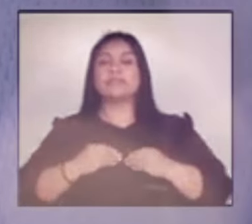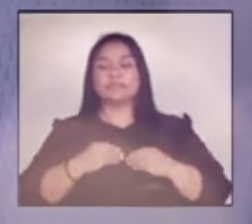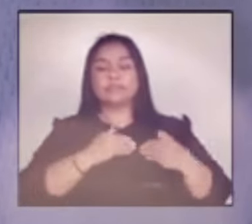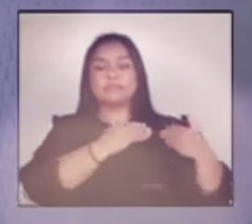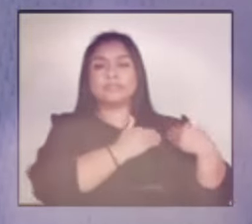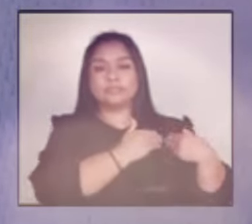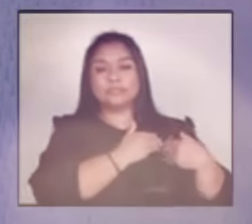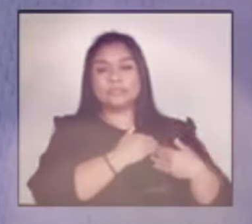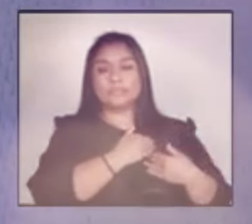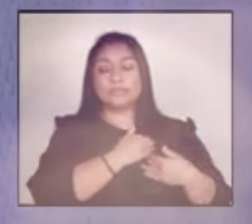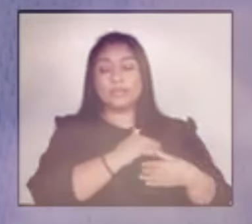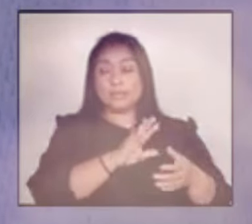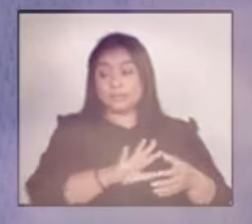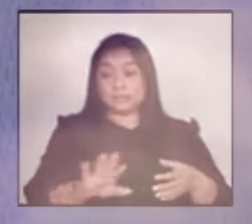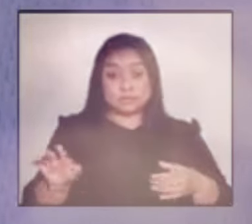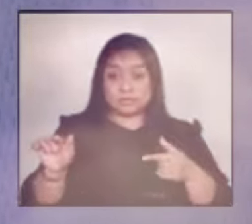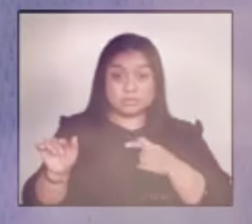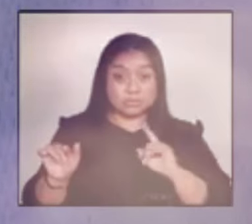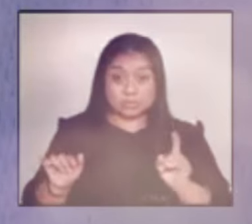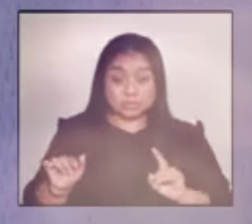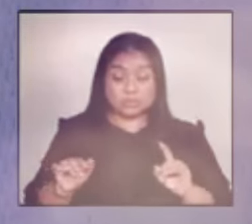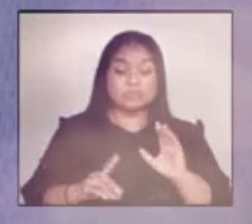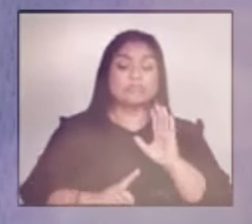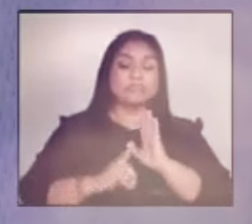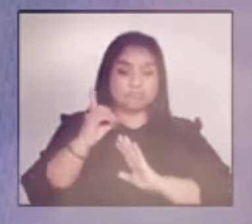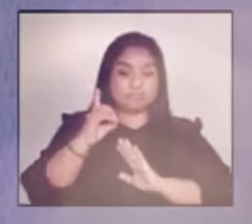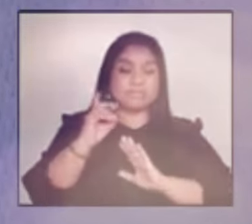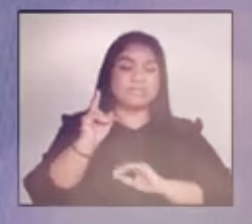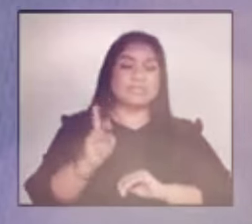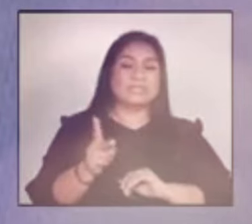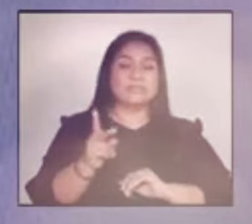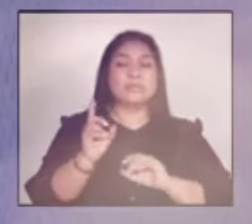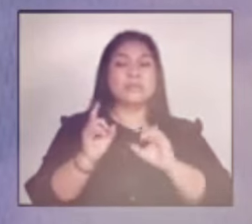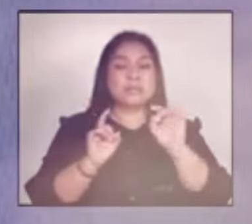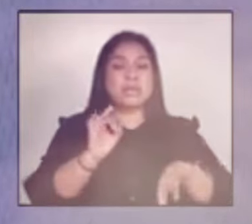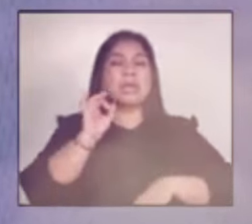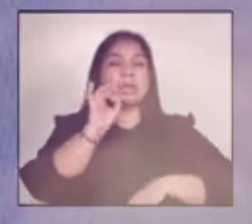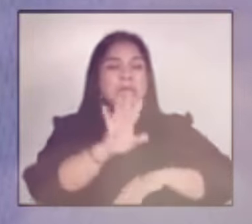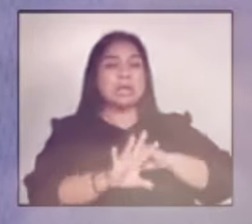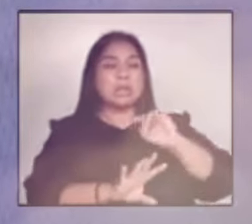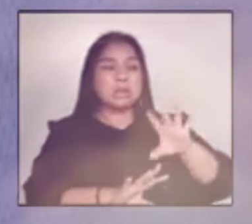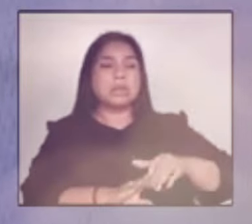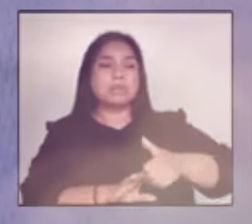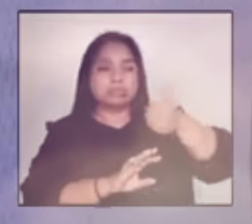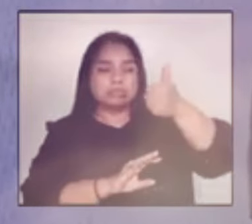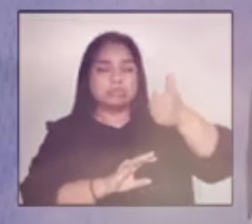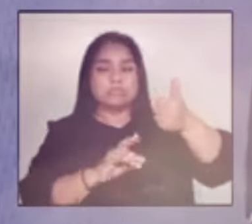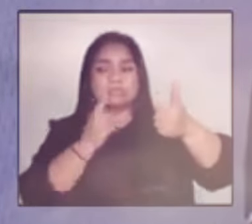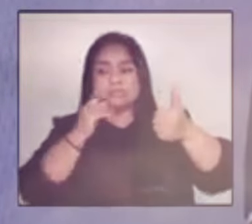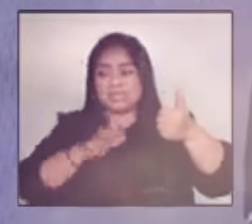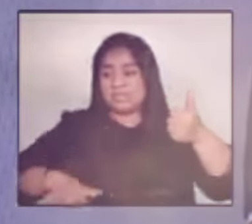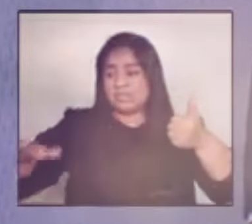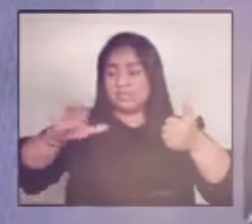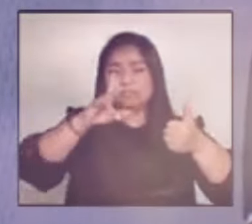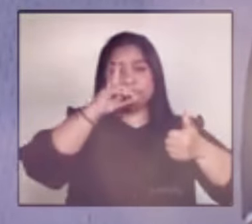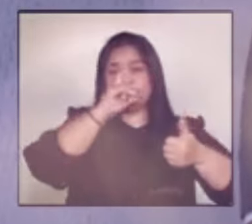lo contrario, el desarrollo siempre será para unos pocos y no para todos y